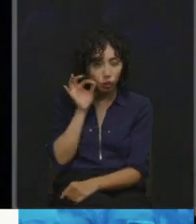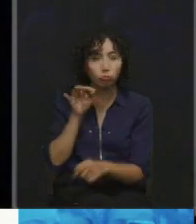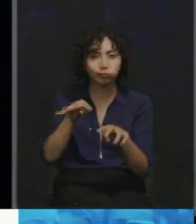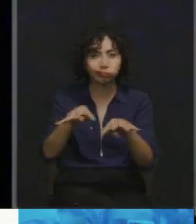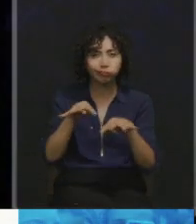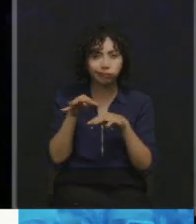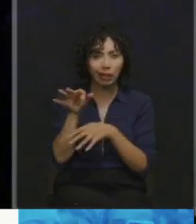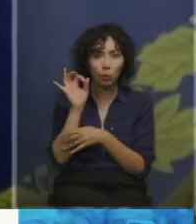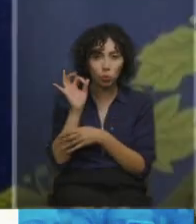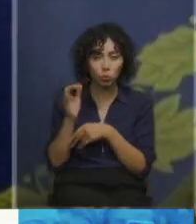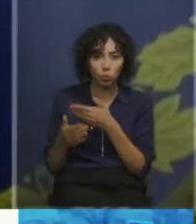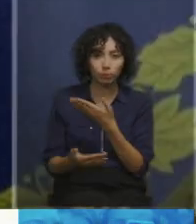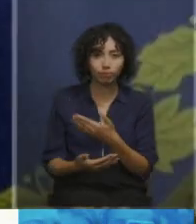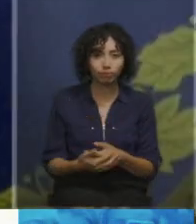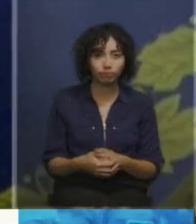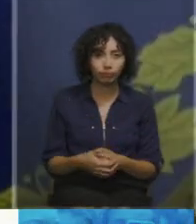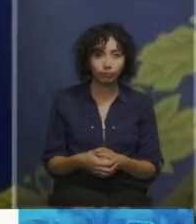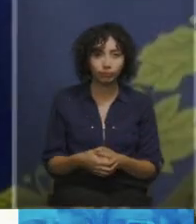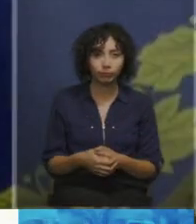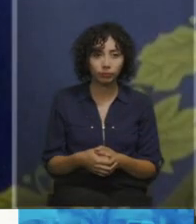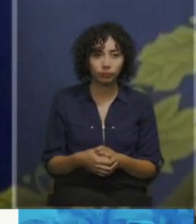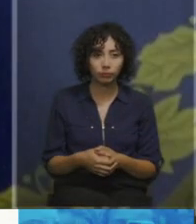Davos.